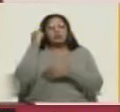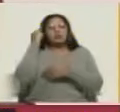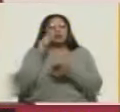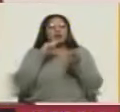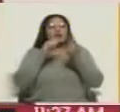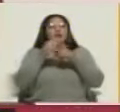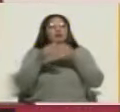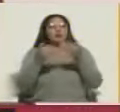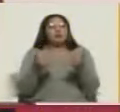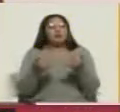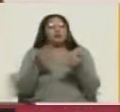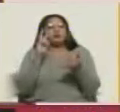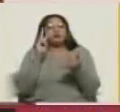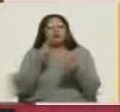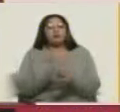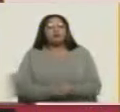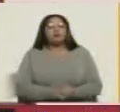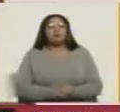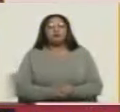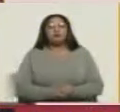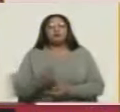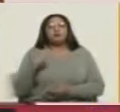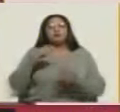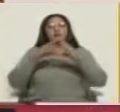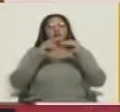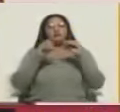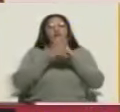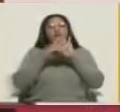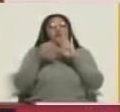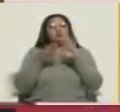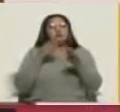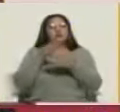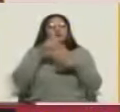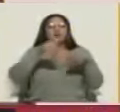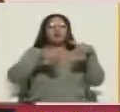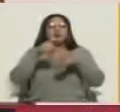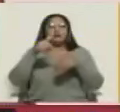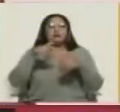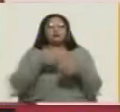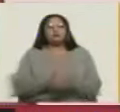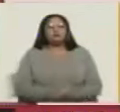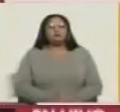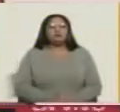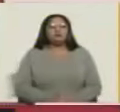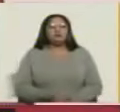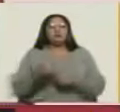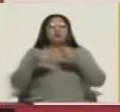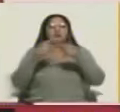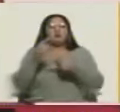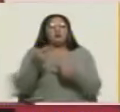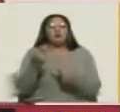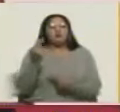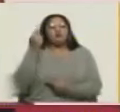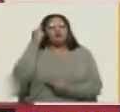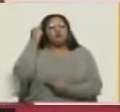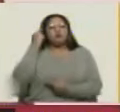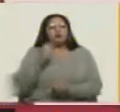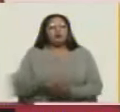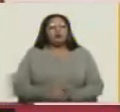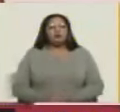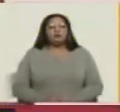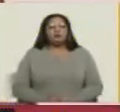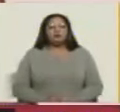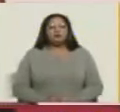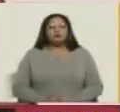domicilio tendrán todo el derecho a ir a votar en estas elecciones. Luego está una fecha que es de